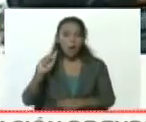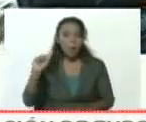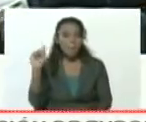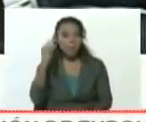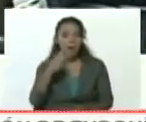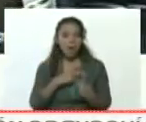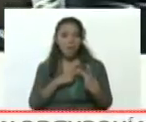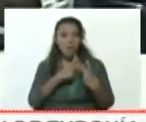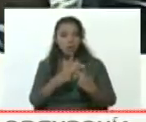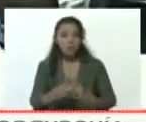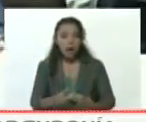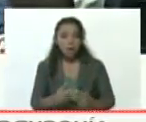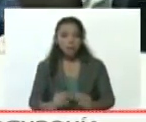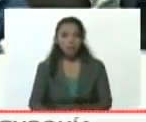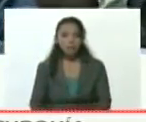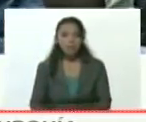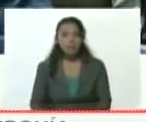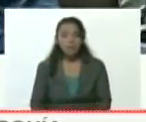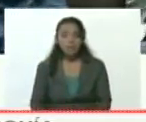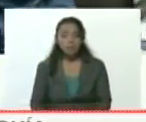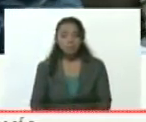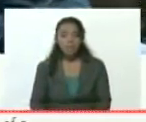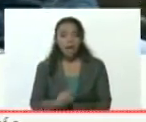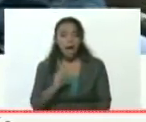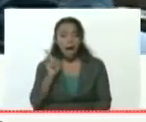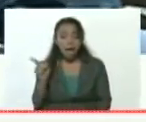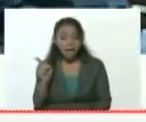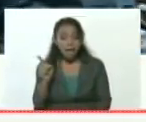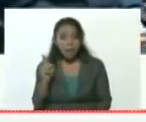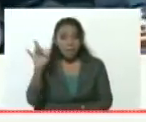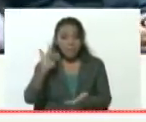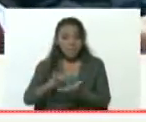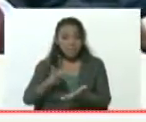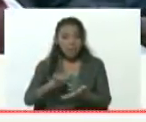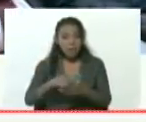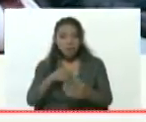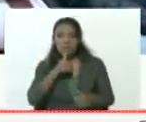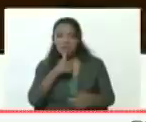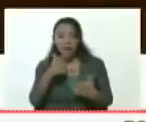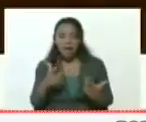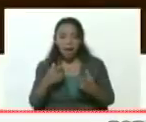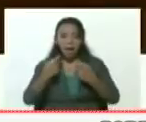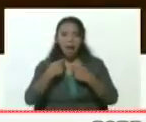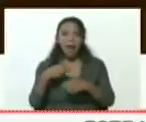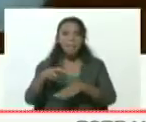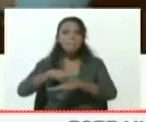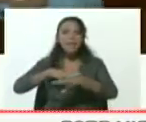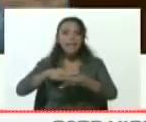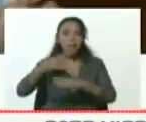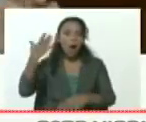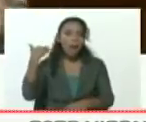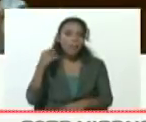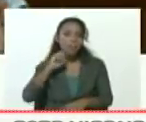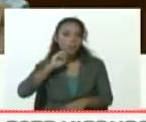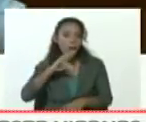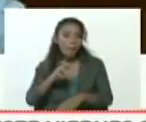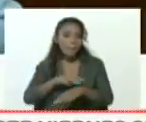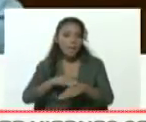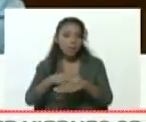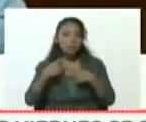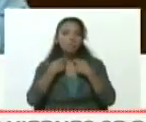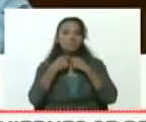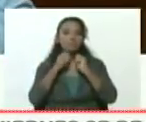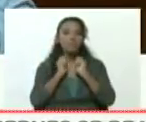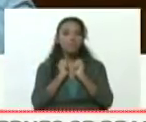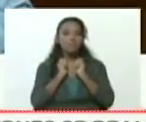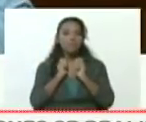los primeros voluntarios. Y estaban al frente Aristóbulo Isturiz, nuestro ministro Aristóbulo Isturiz, como ha sido siempre